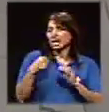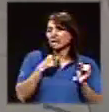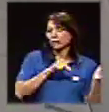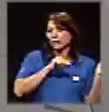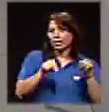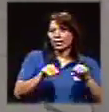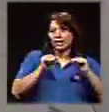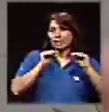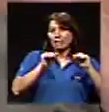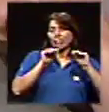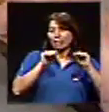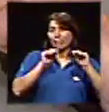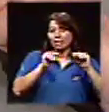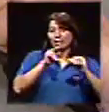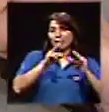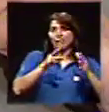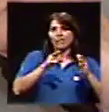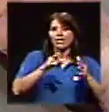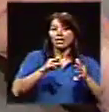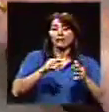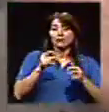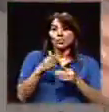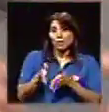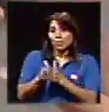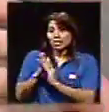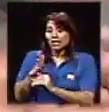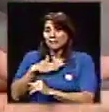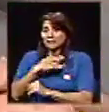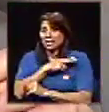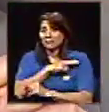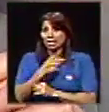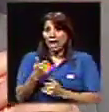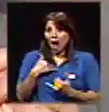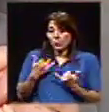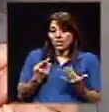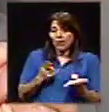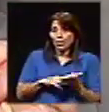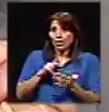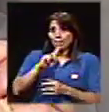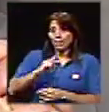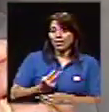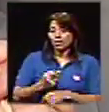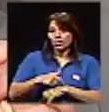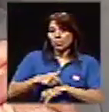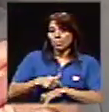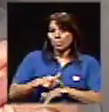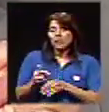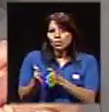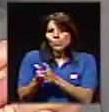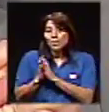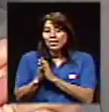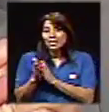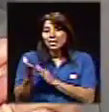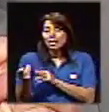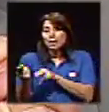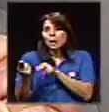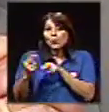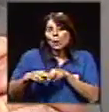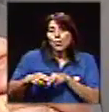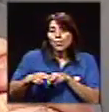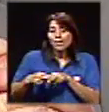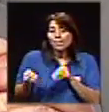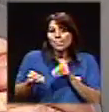economía, que me dieran, tengo medio tiempo ahora, que me dieran un poquito más, tenía contratos con un par de universidades